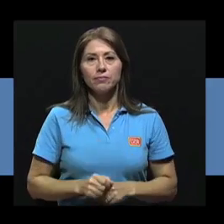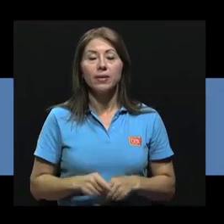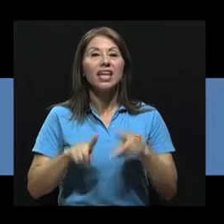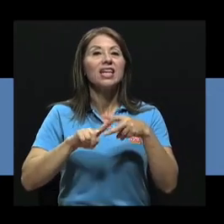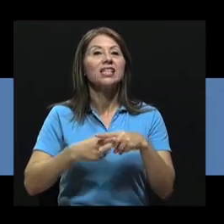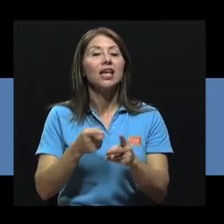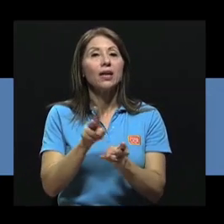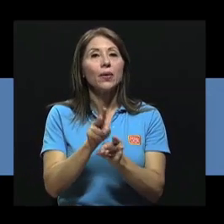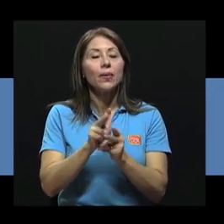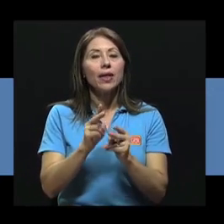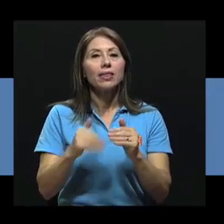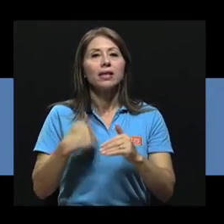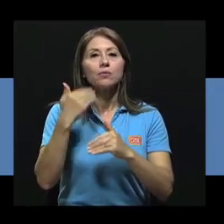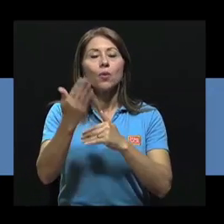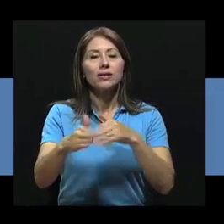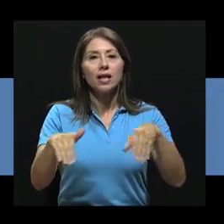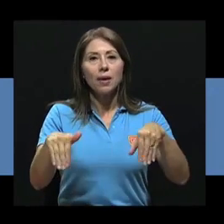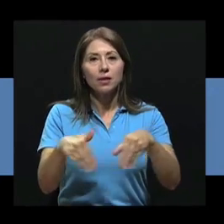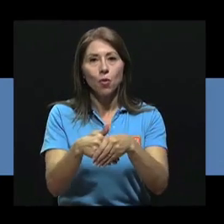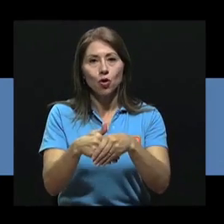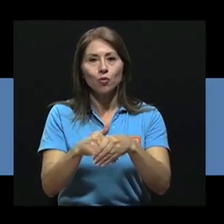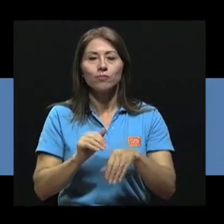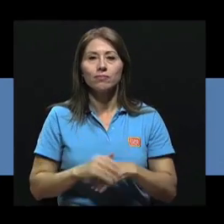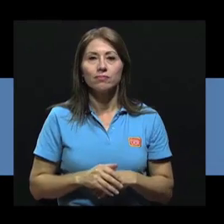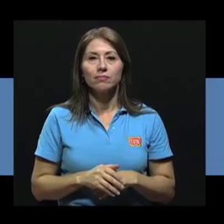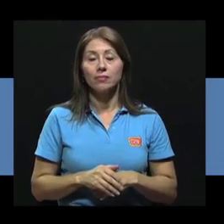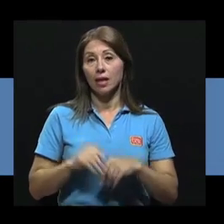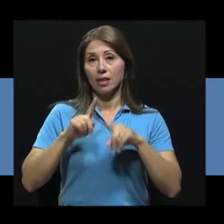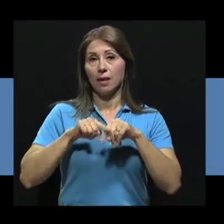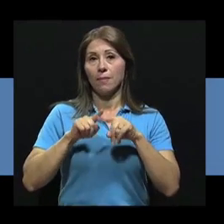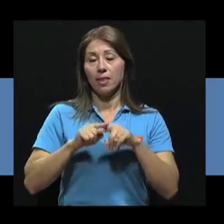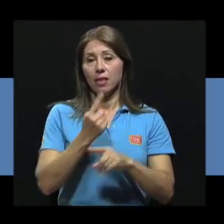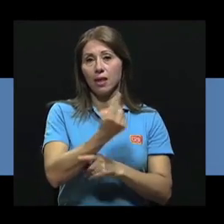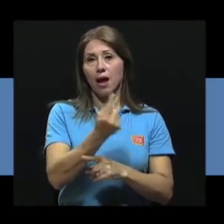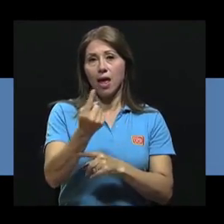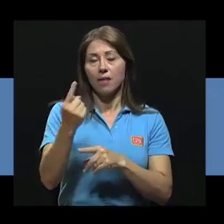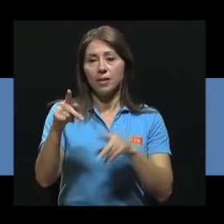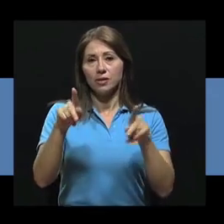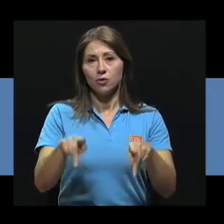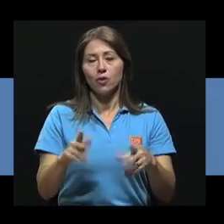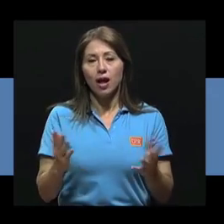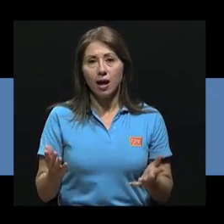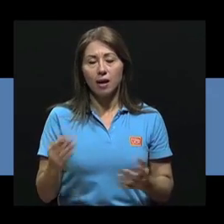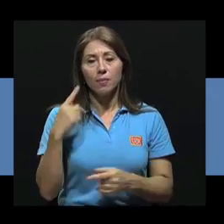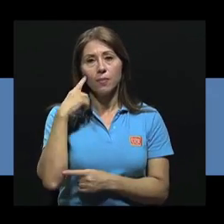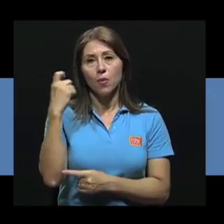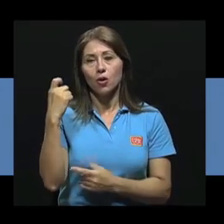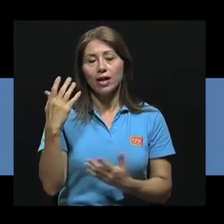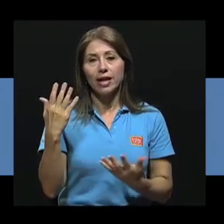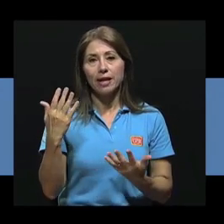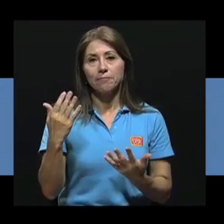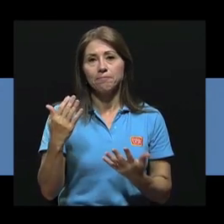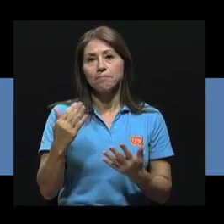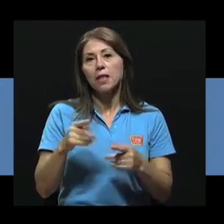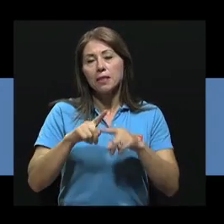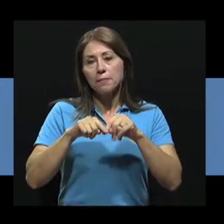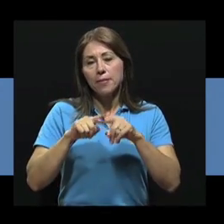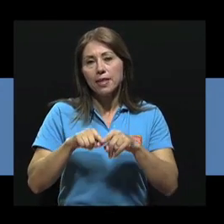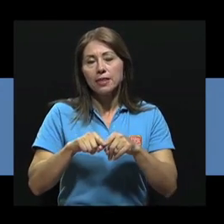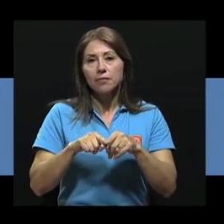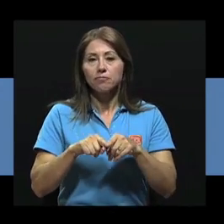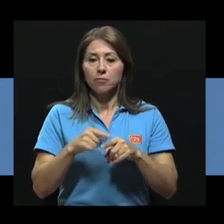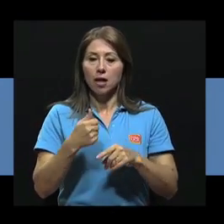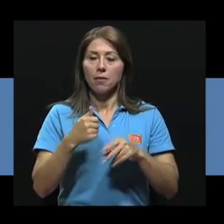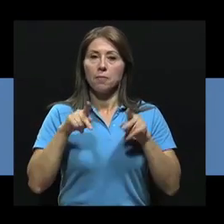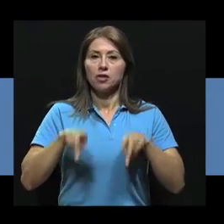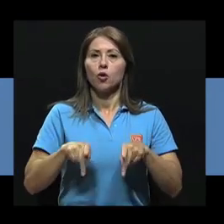Iniciar después del matrimonio. Bueno, eso depende de cada persona también, porque de acuerdo a la percepción